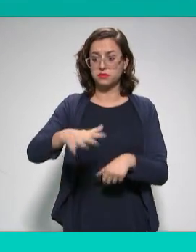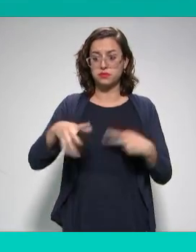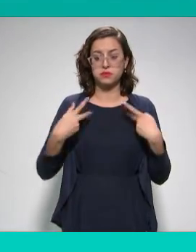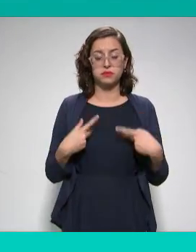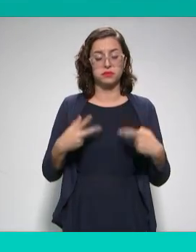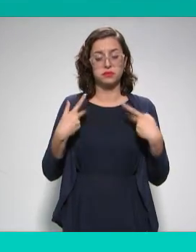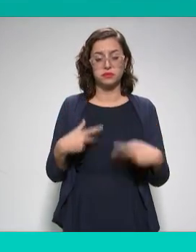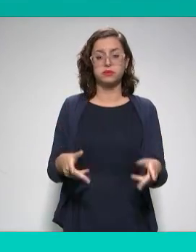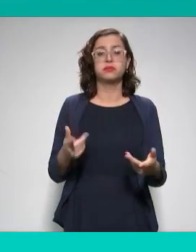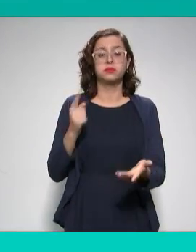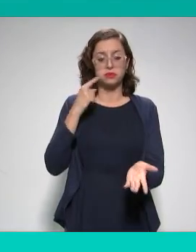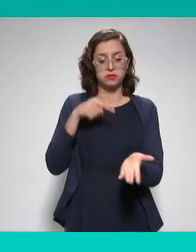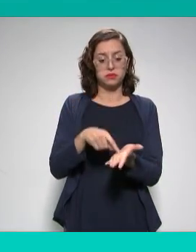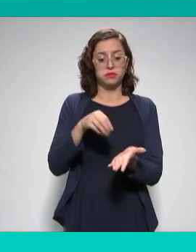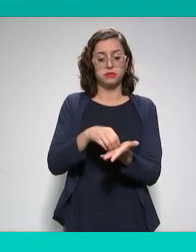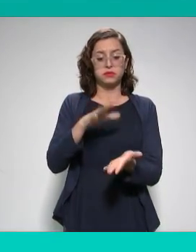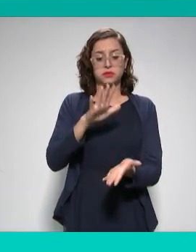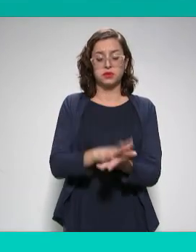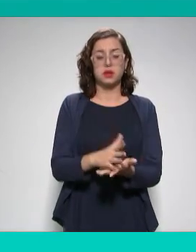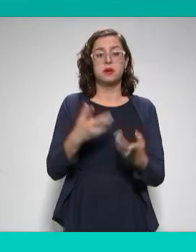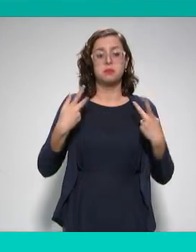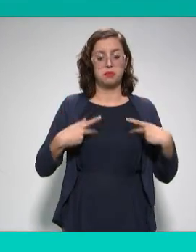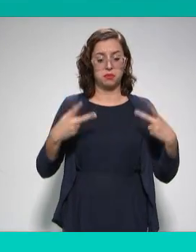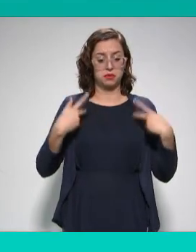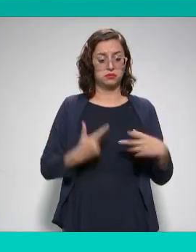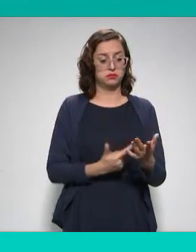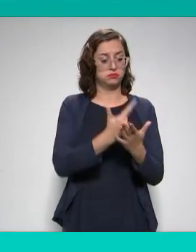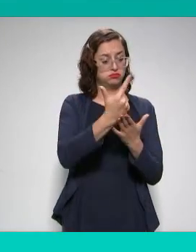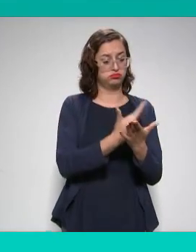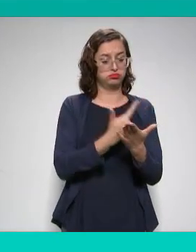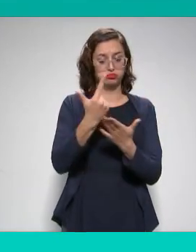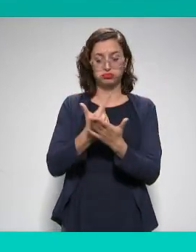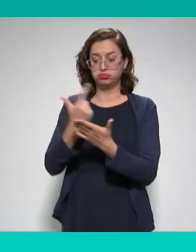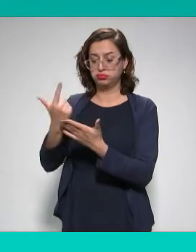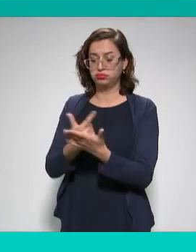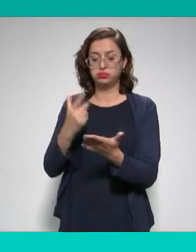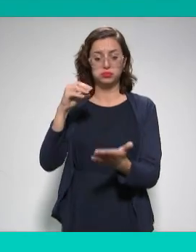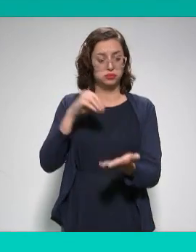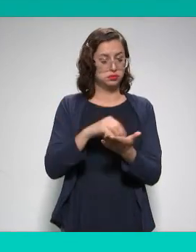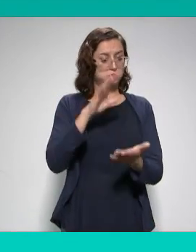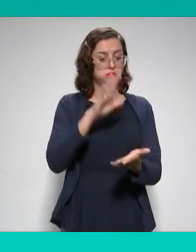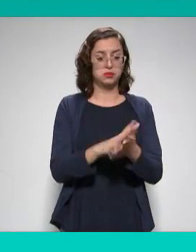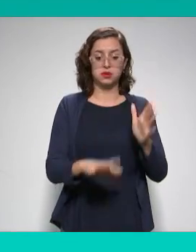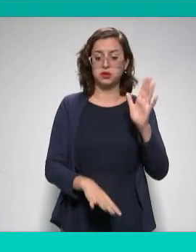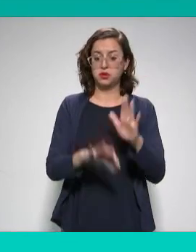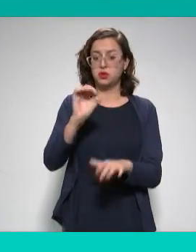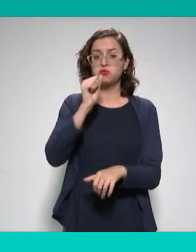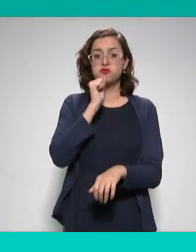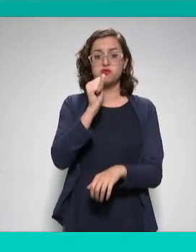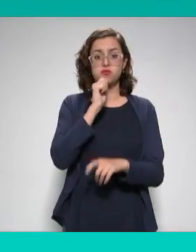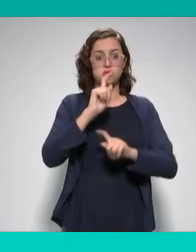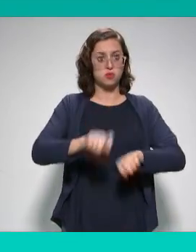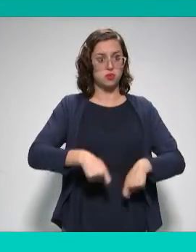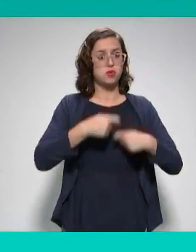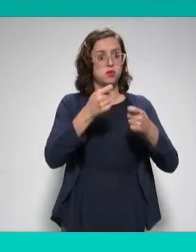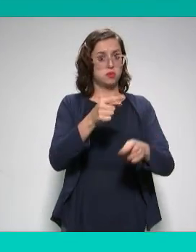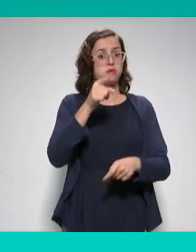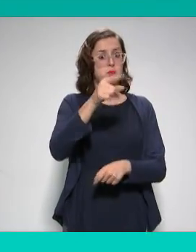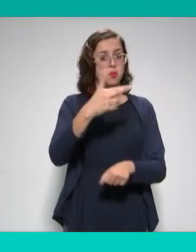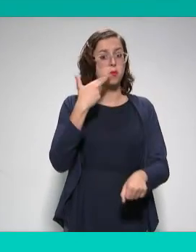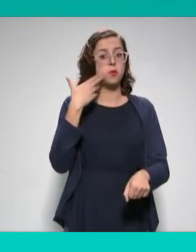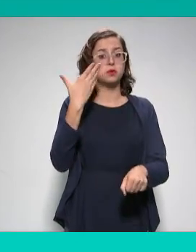encontramos que el registro nacional de personas desaparecidas y no localizadas a cargo del sujeto obligado